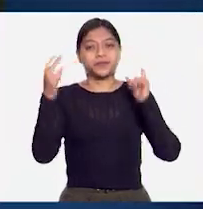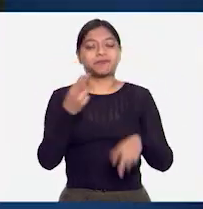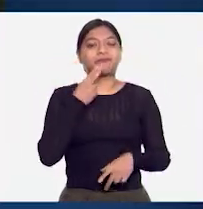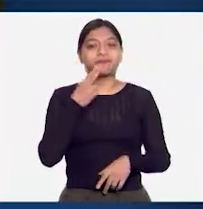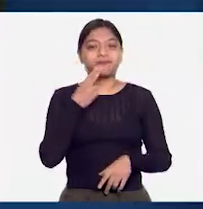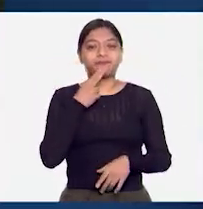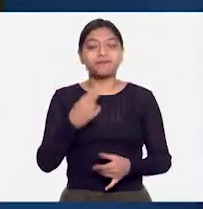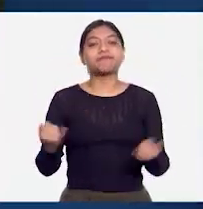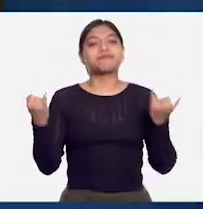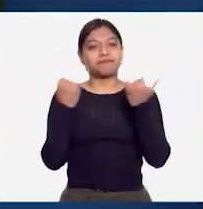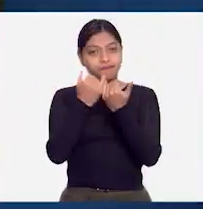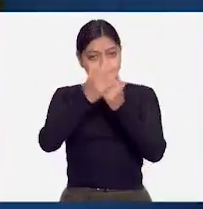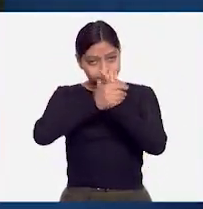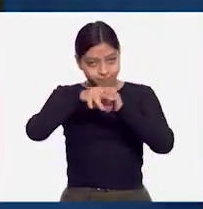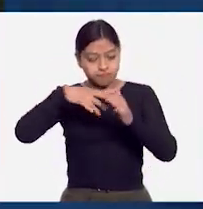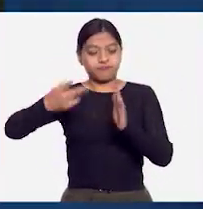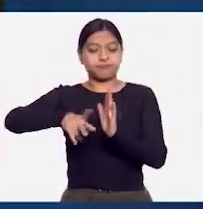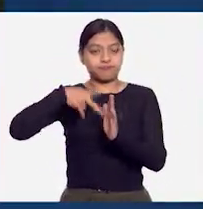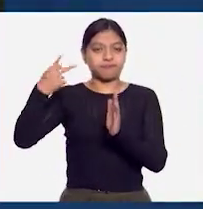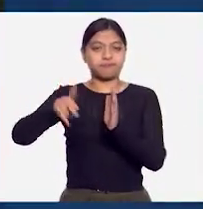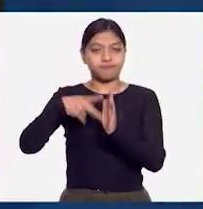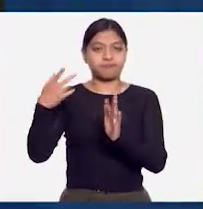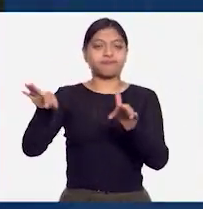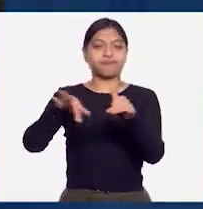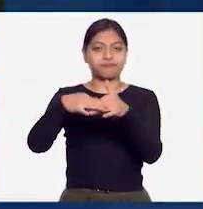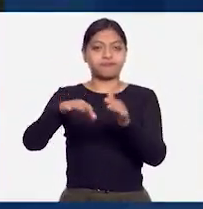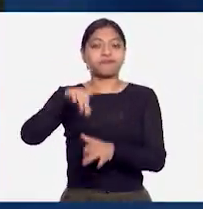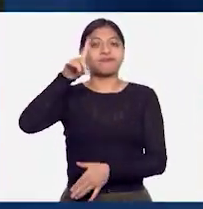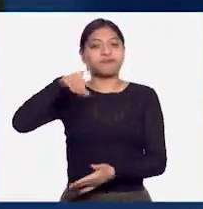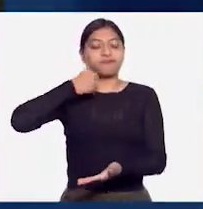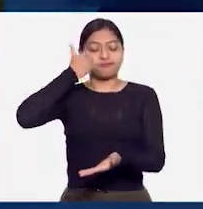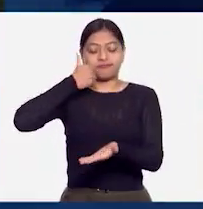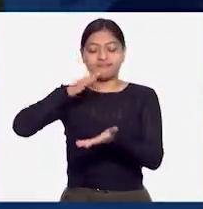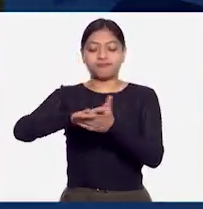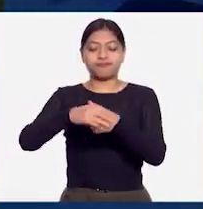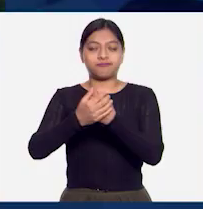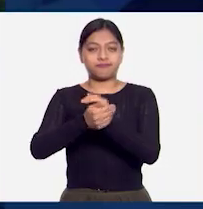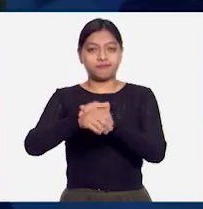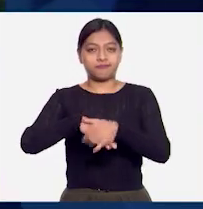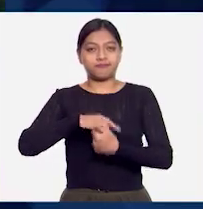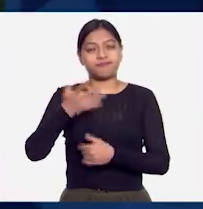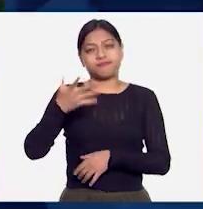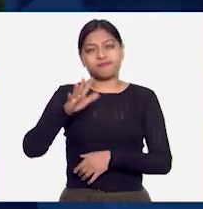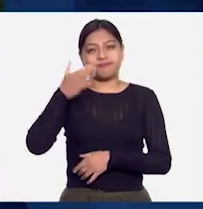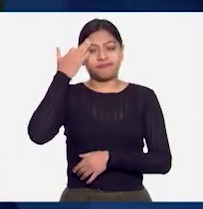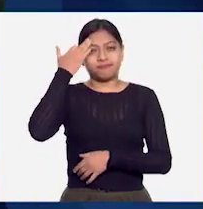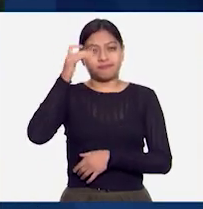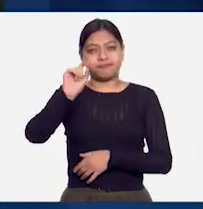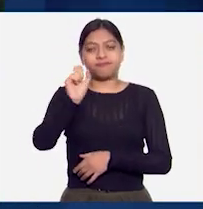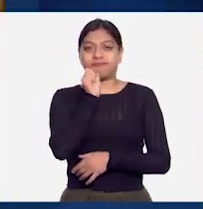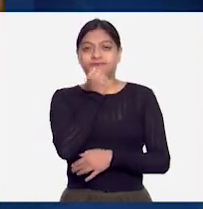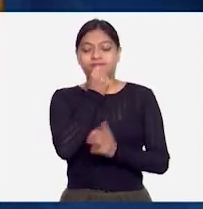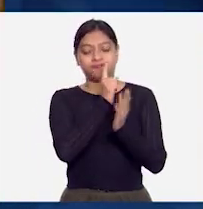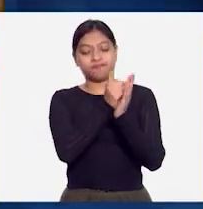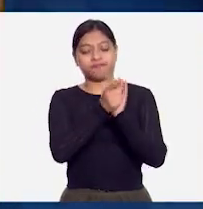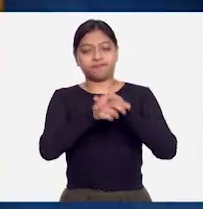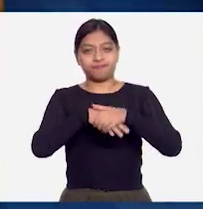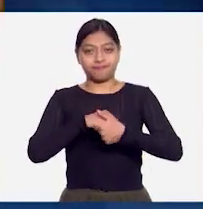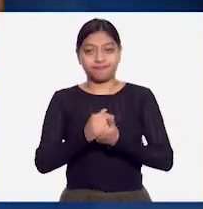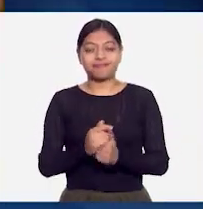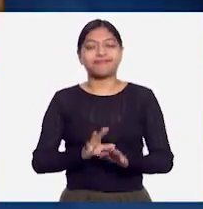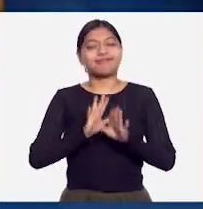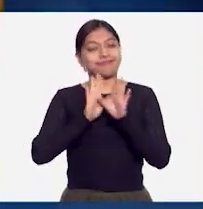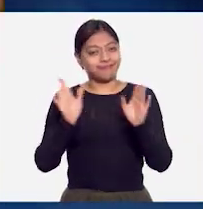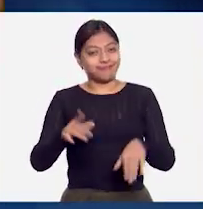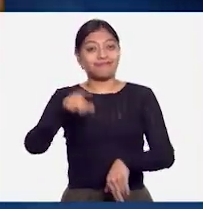cubrebocas. Lava tus manos frecuentemente con agua y con jabón, por lo menos durante 20 segundos. Ahora